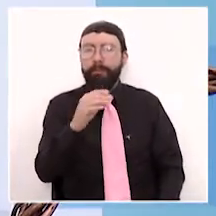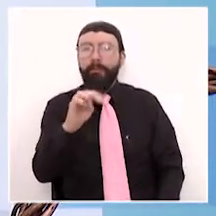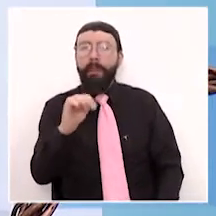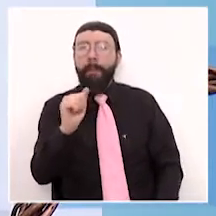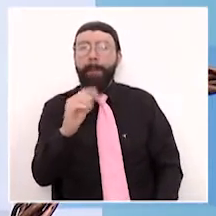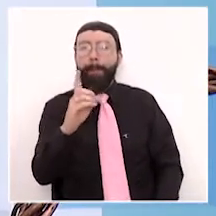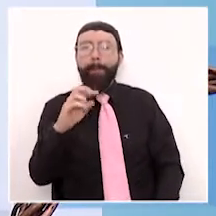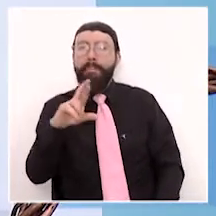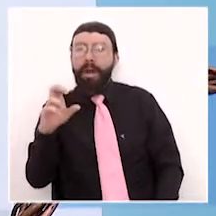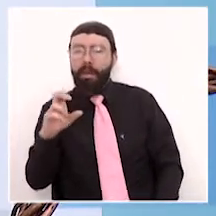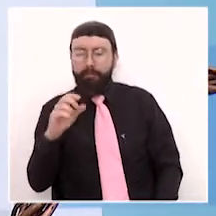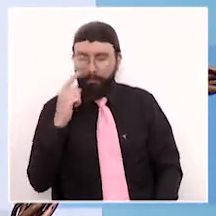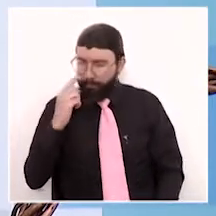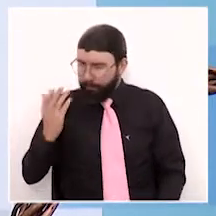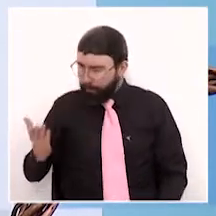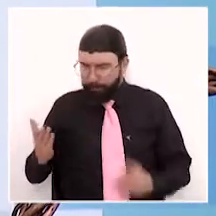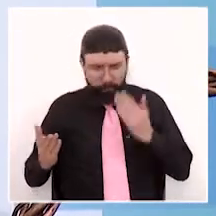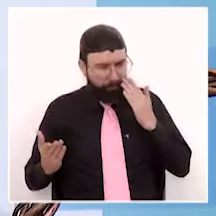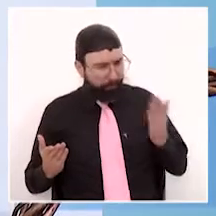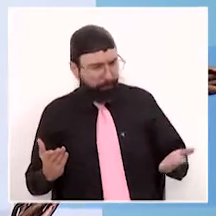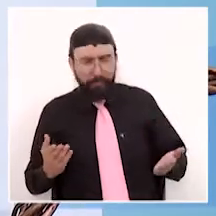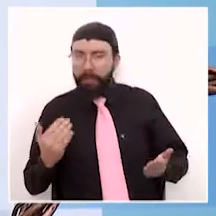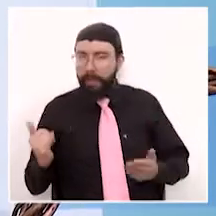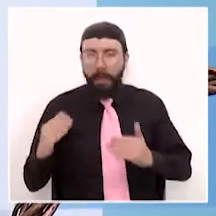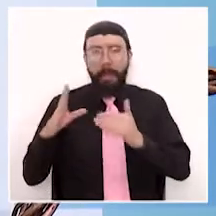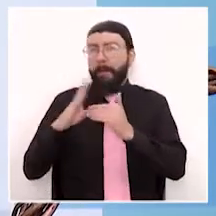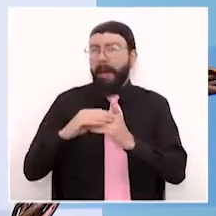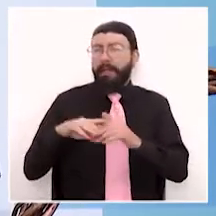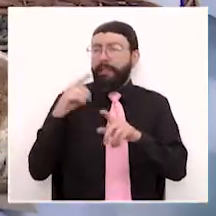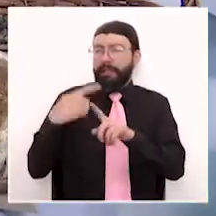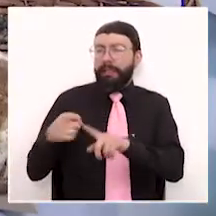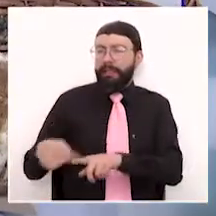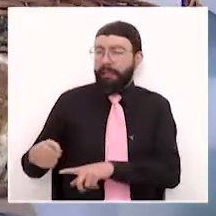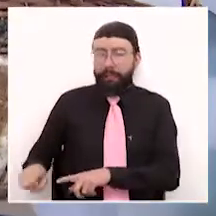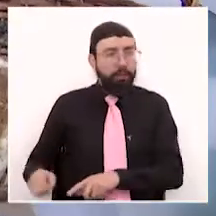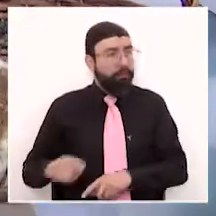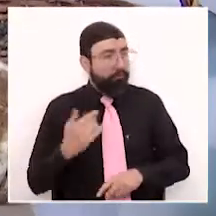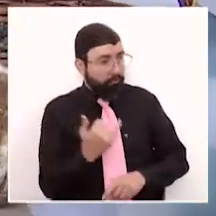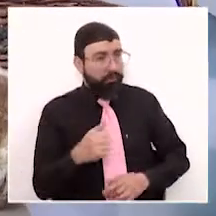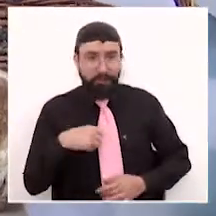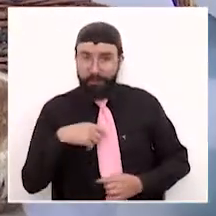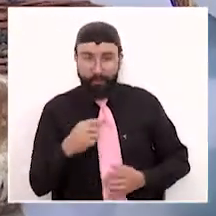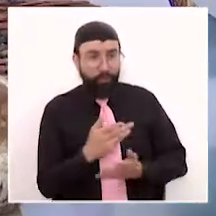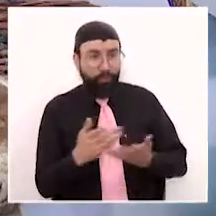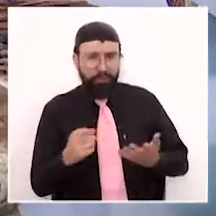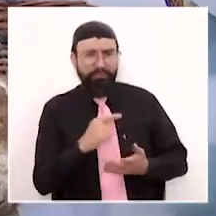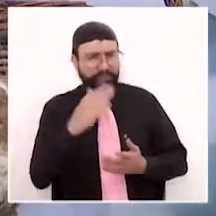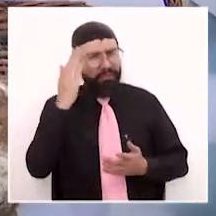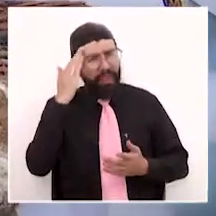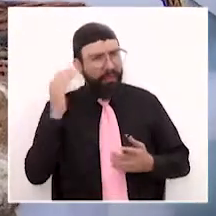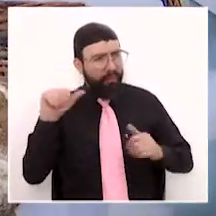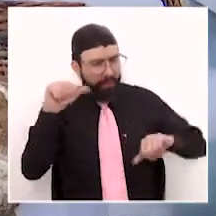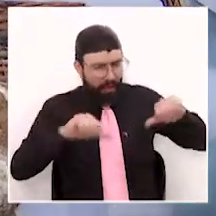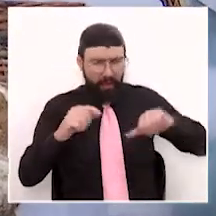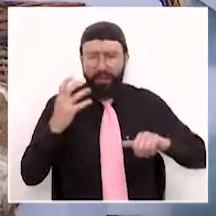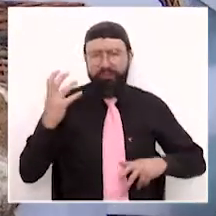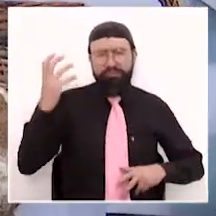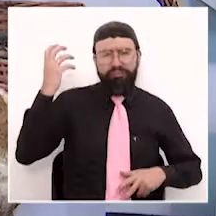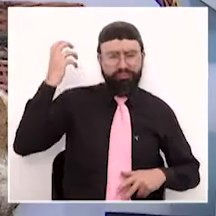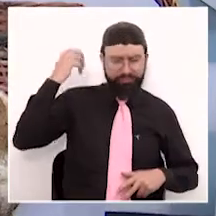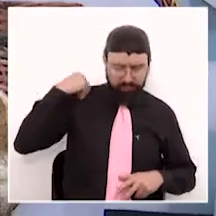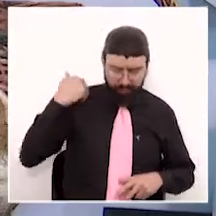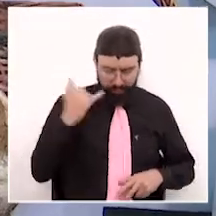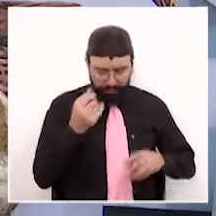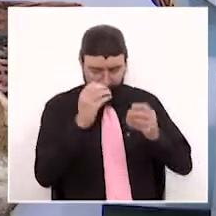comparen estos panes que los ha hecho ella, los ha preparado con unas fórmulas que tiene y con unas fórmulas ancestrales.